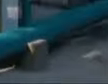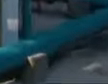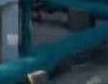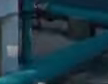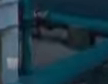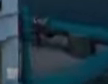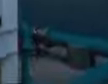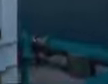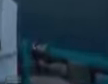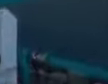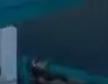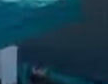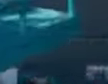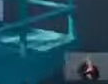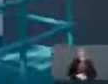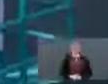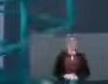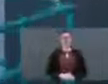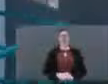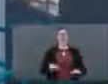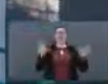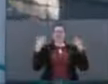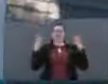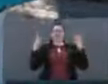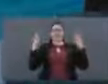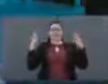doctora Claudia Sheinbaum Pardo.